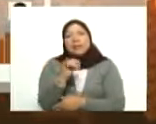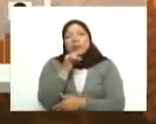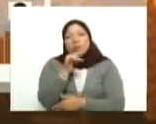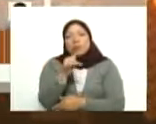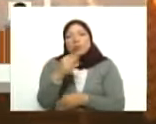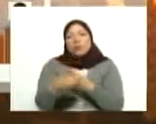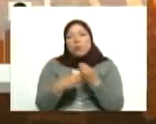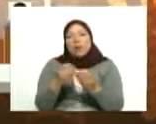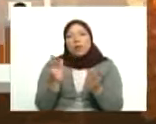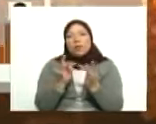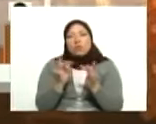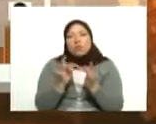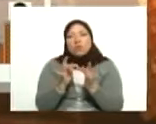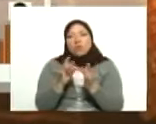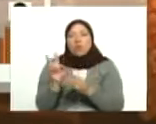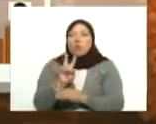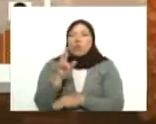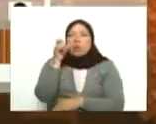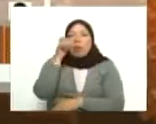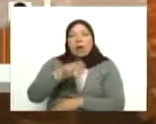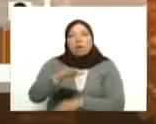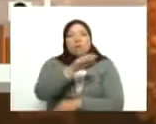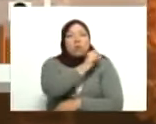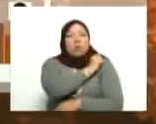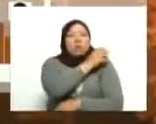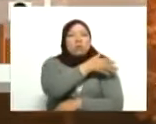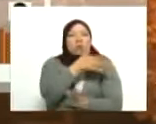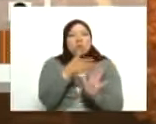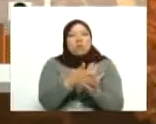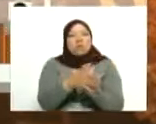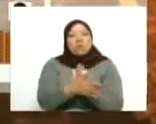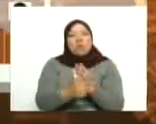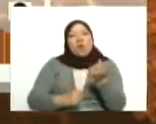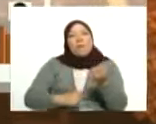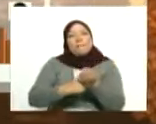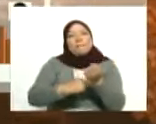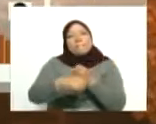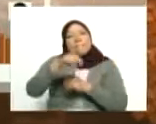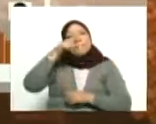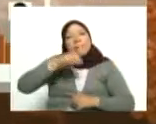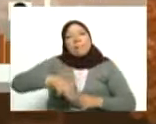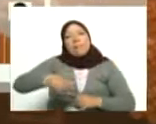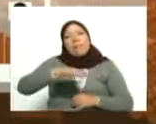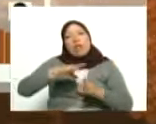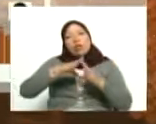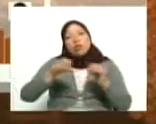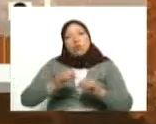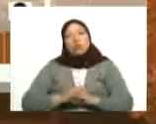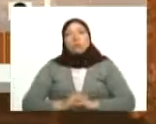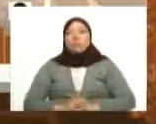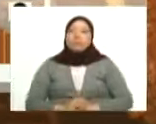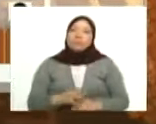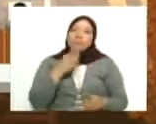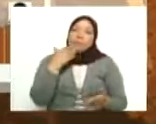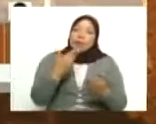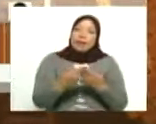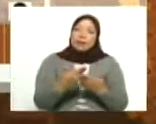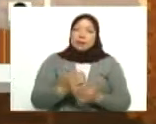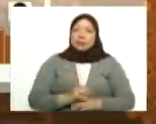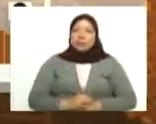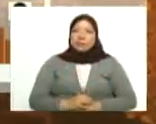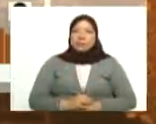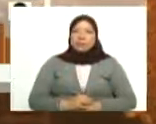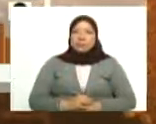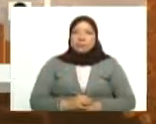vamos a estar realizando, manteniendo al pueblo de Palestina, soportando al pueblo de Palestina ante estos ataques. Muchísimas gracias, canciller. Iván